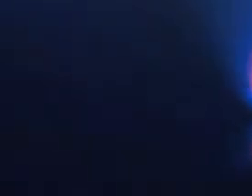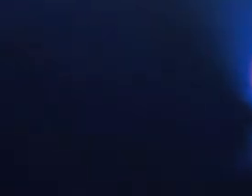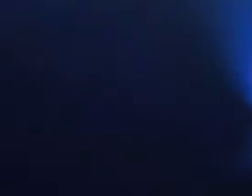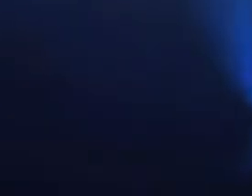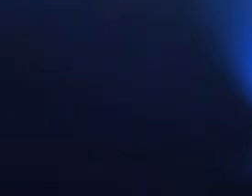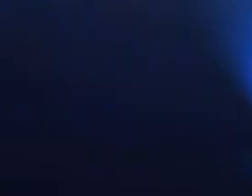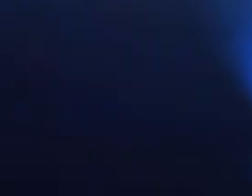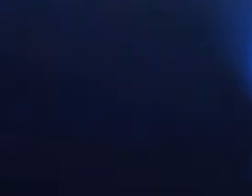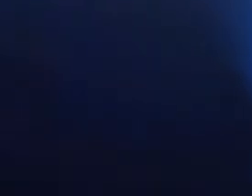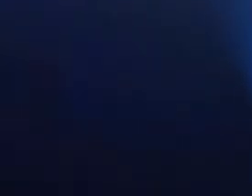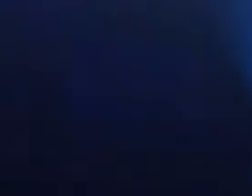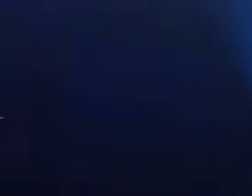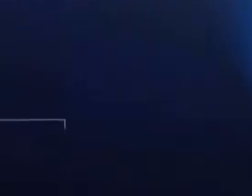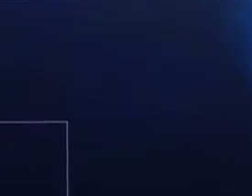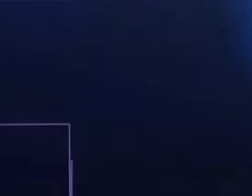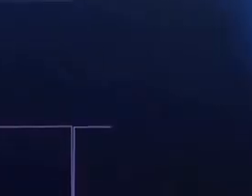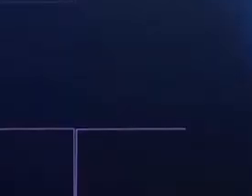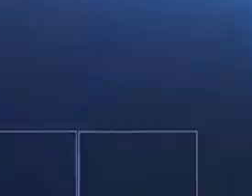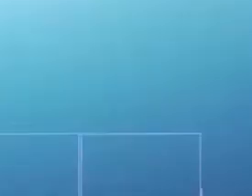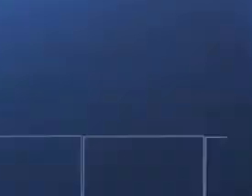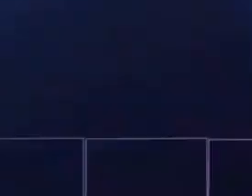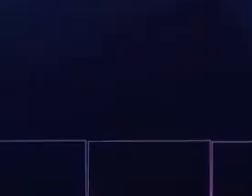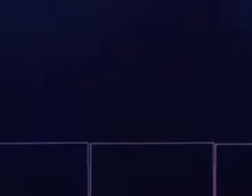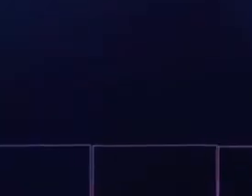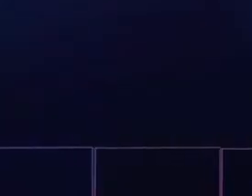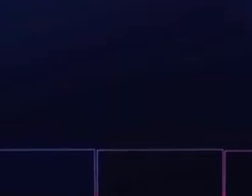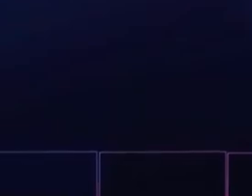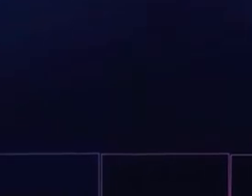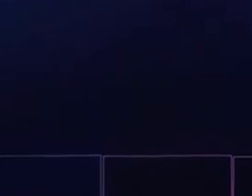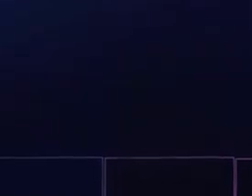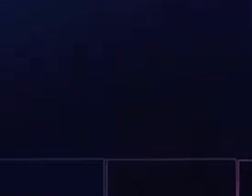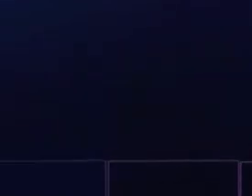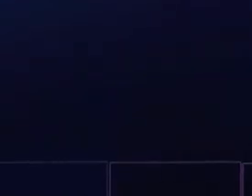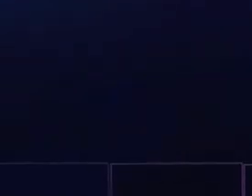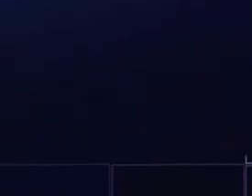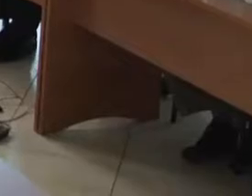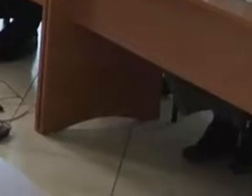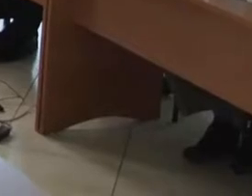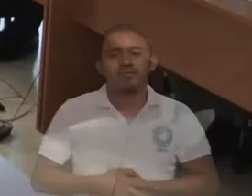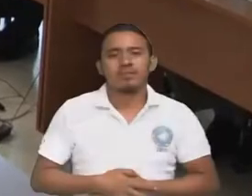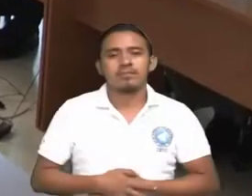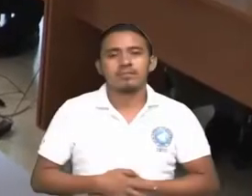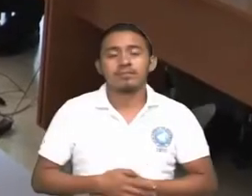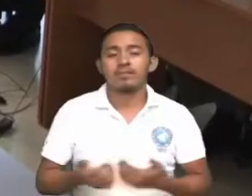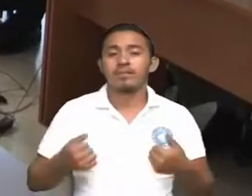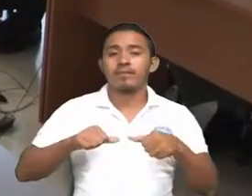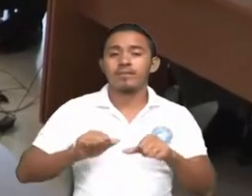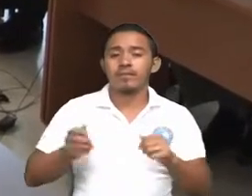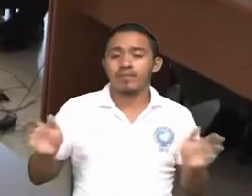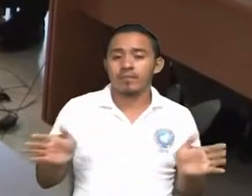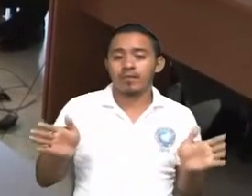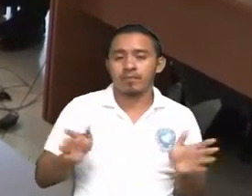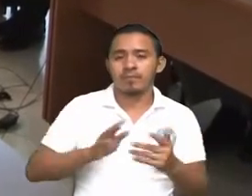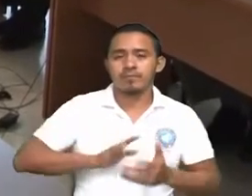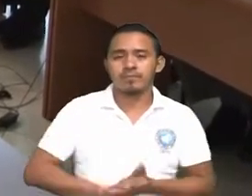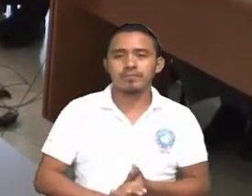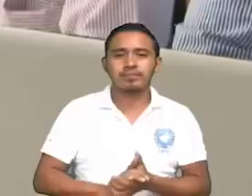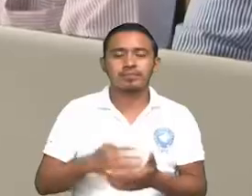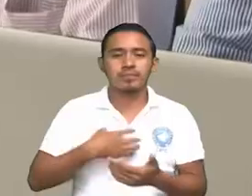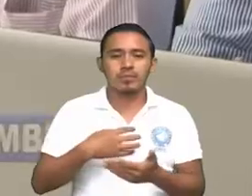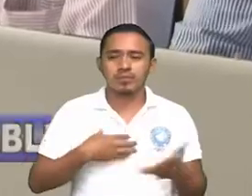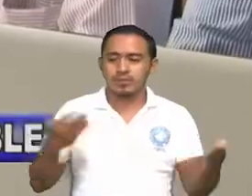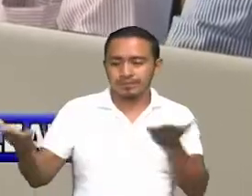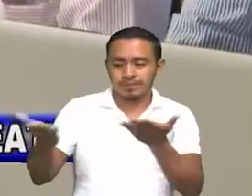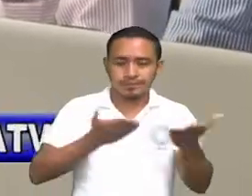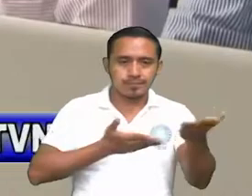Yeah. El acuerdo de promoción y protección recíproca